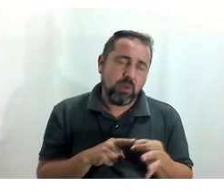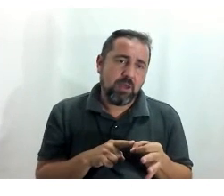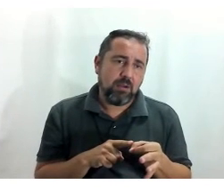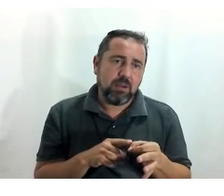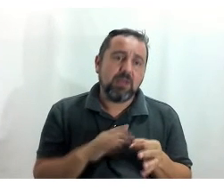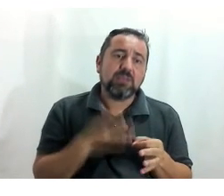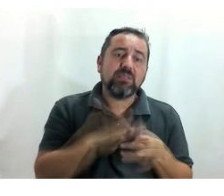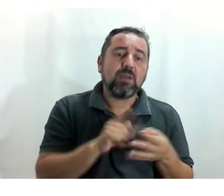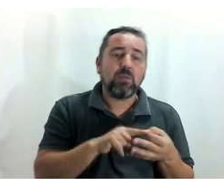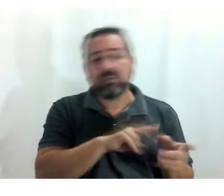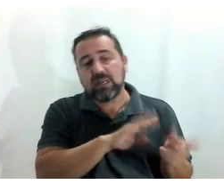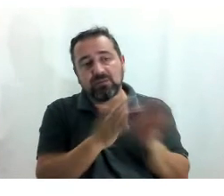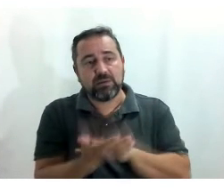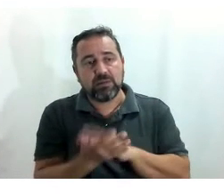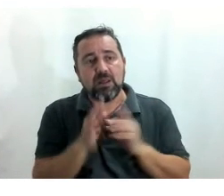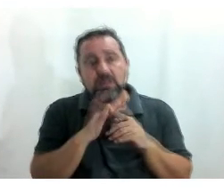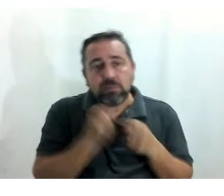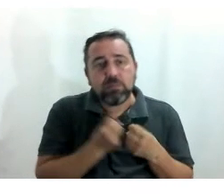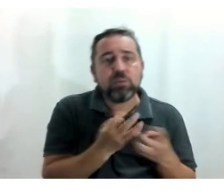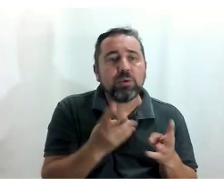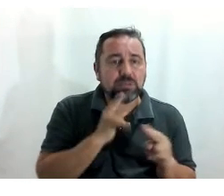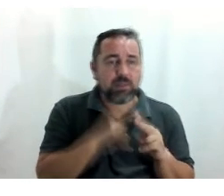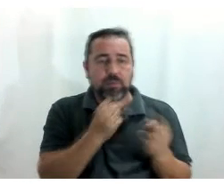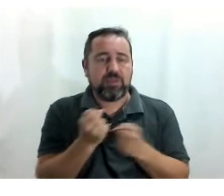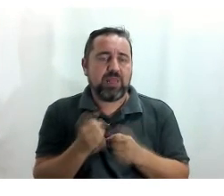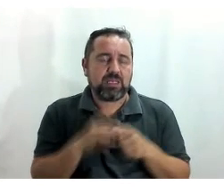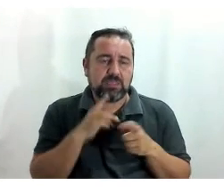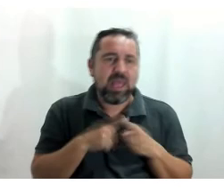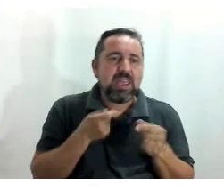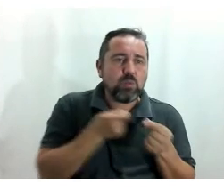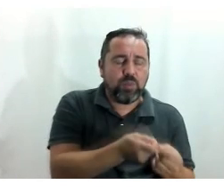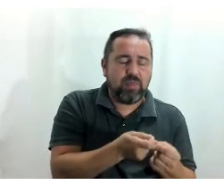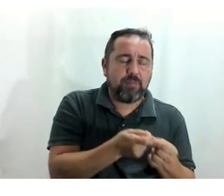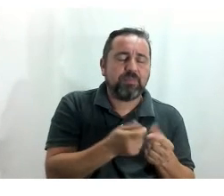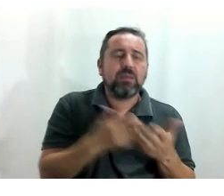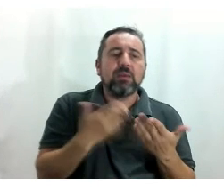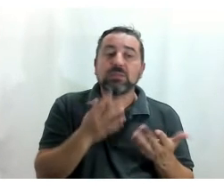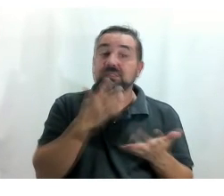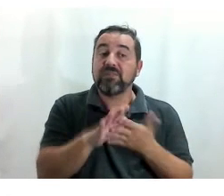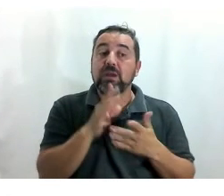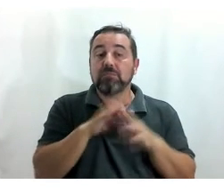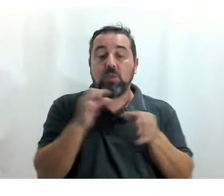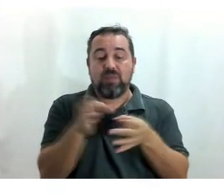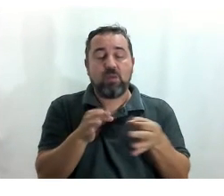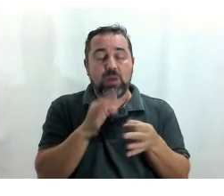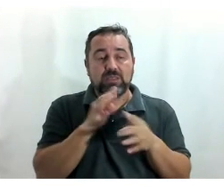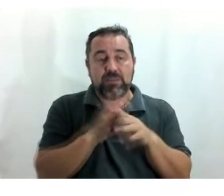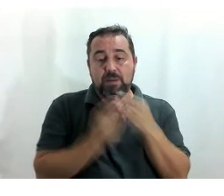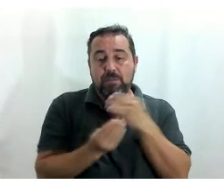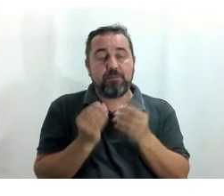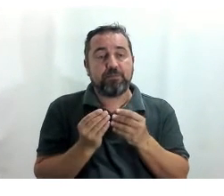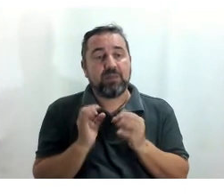la transformamos en una célula pluripotencial inducida, que se comporta teóricamente como una célula embrionaria. Esta